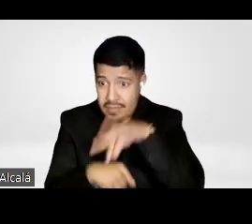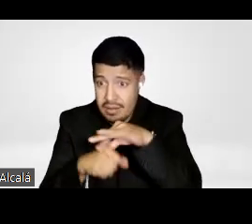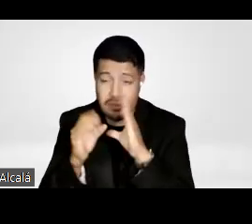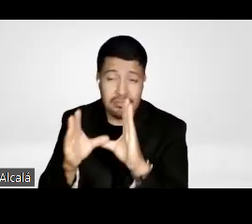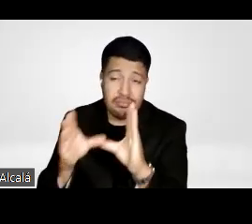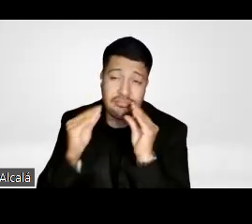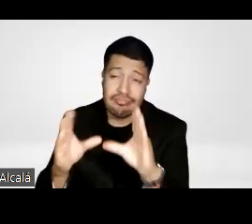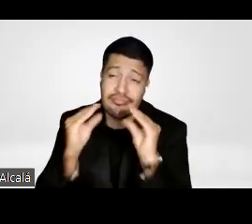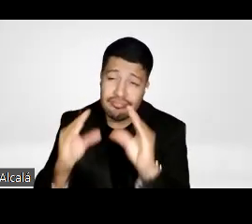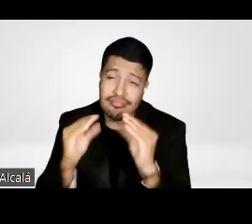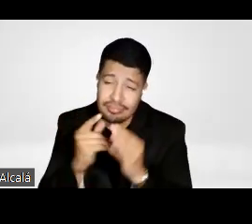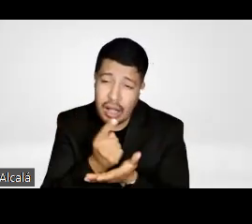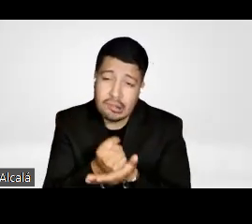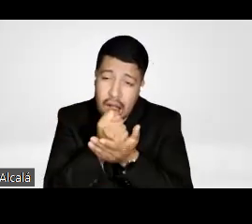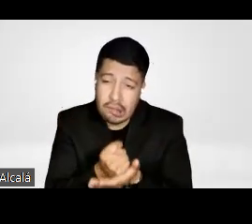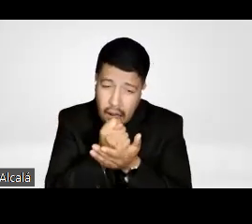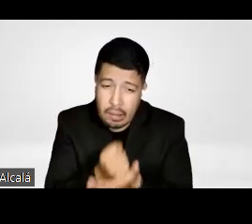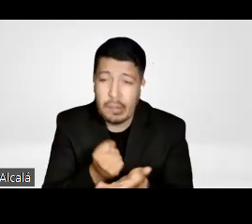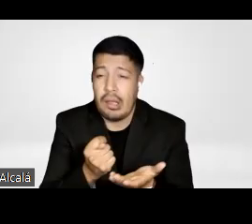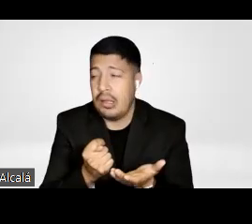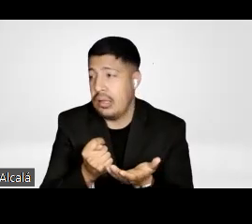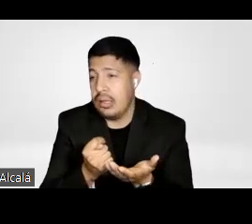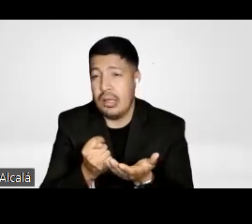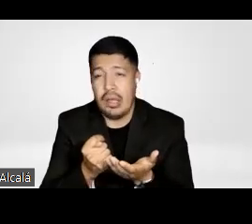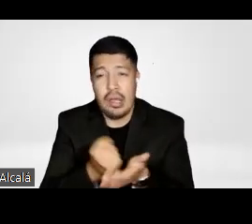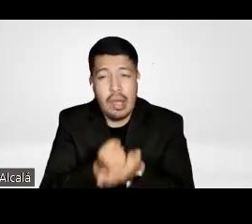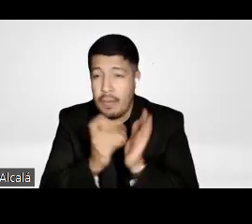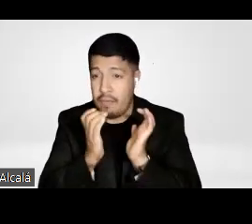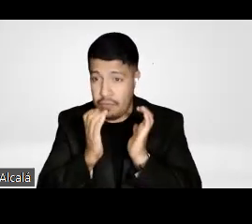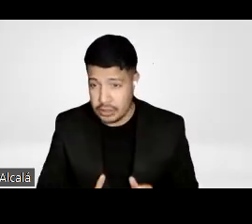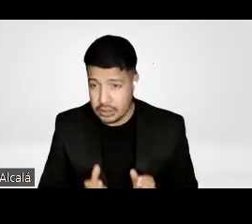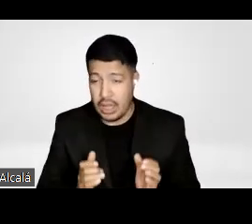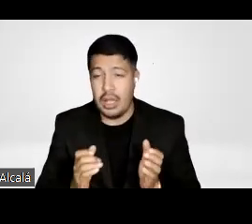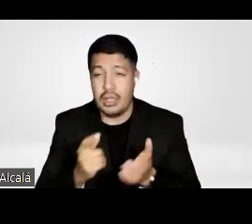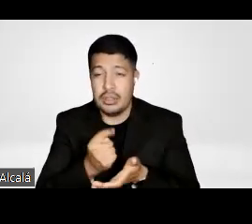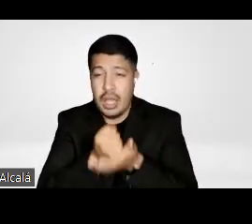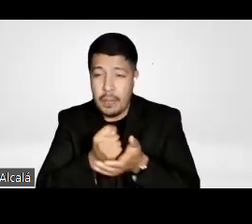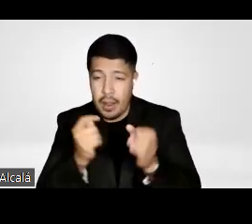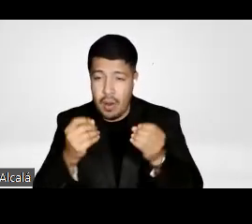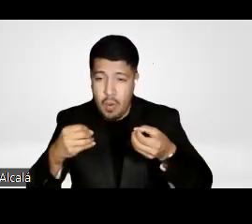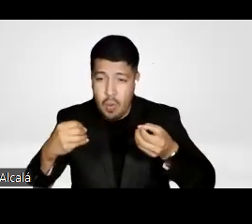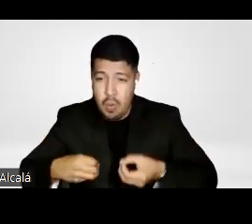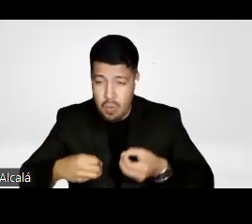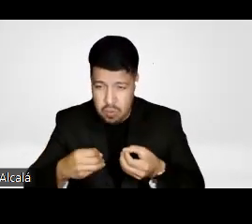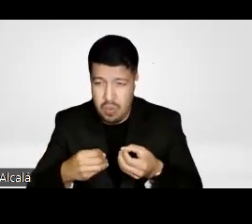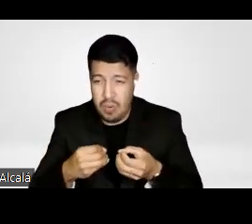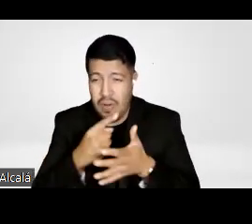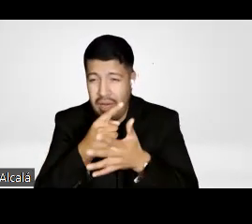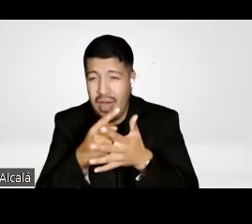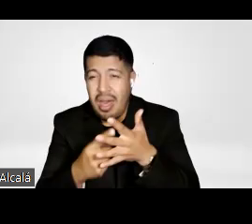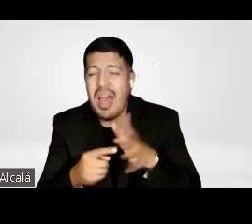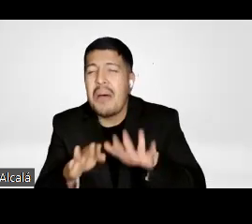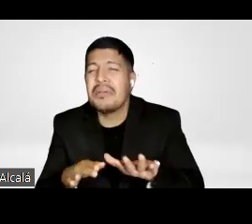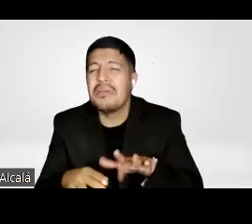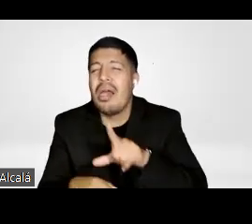terapia, de terapia física, ocupacional, pero la verdad es que lo damos mucho por sentado, lo dejamos pasar